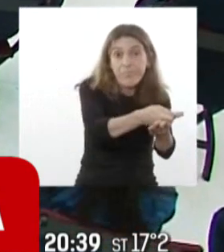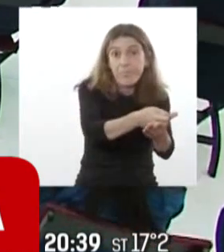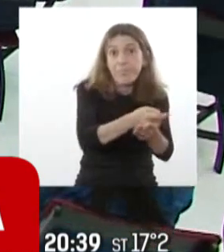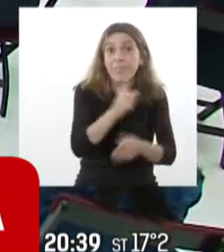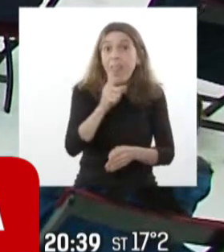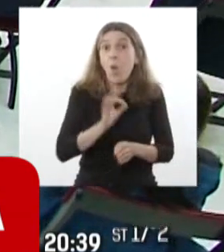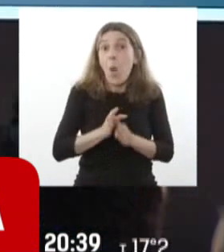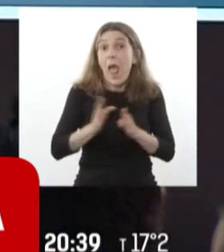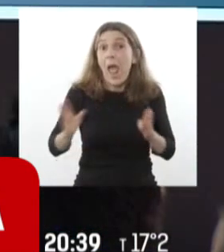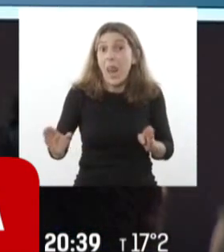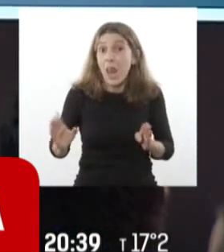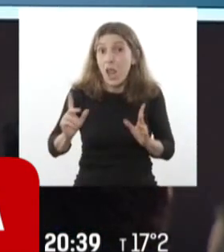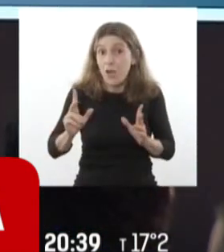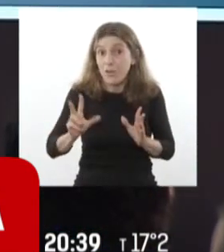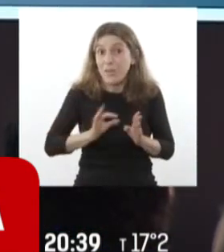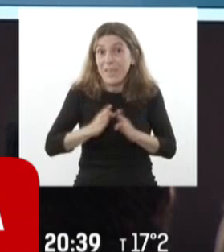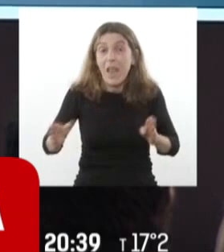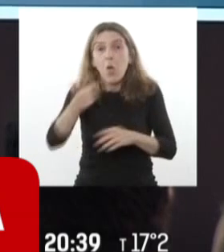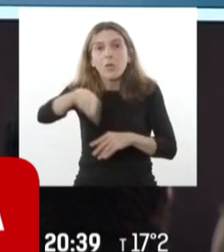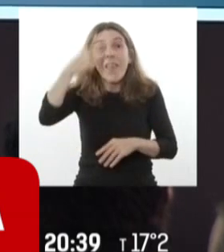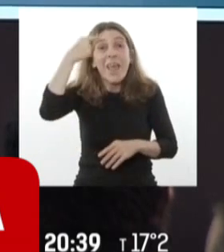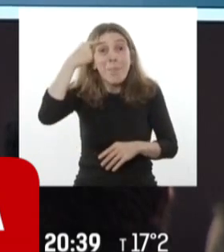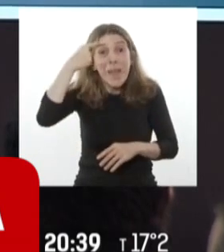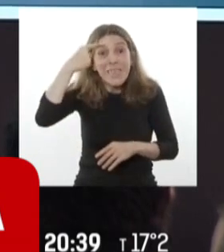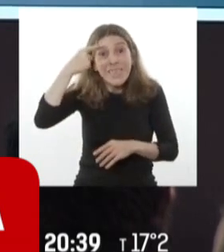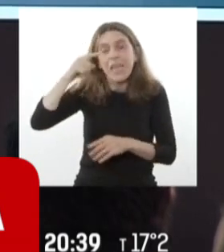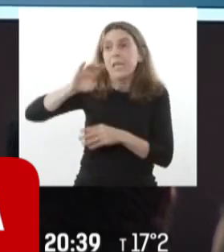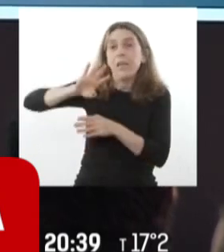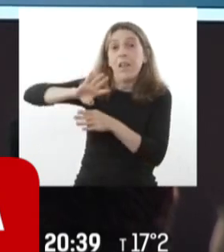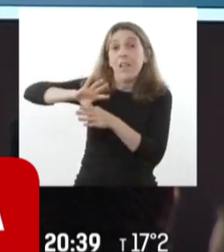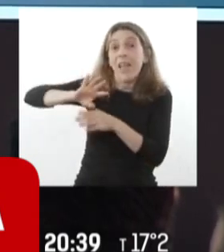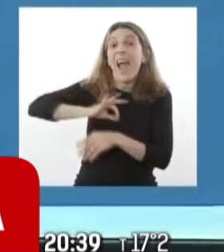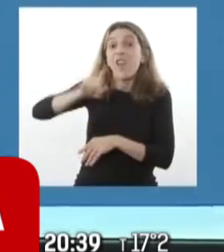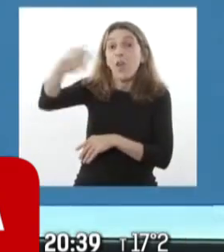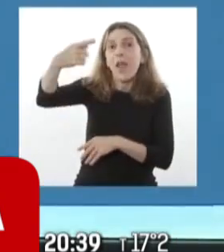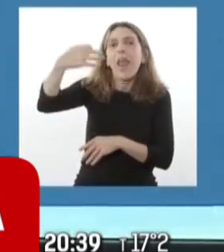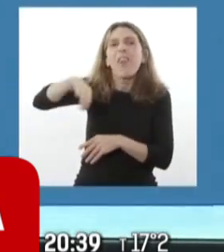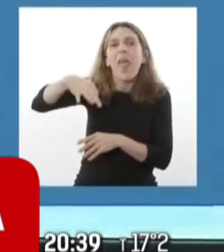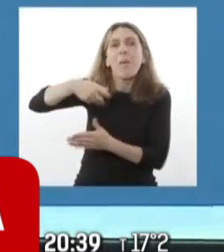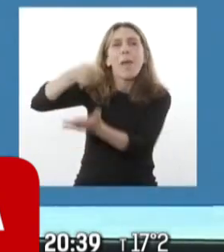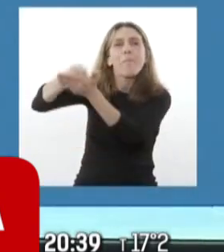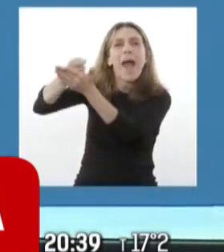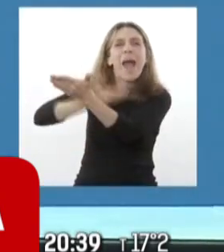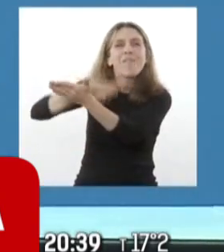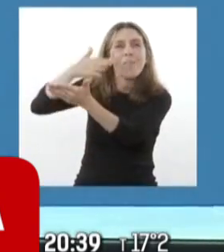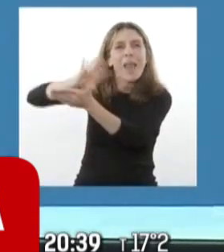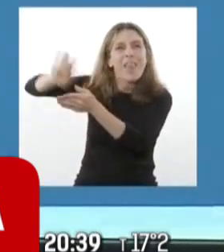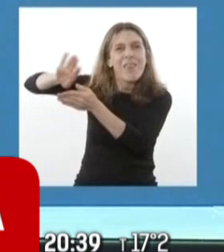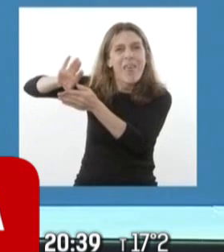ustedes que con la mitad de lo que deberíamos pagarle el año que viene al fondo,